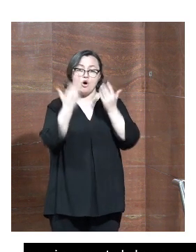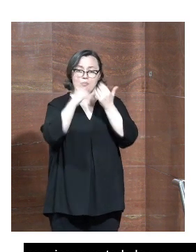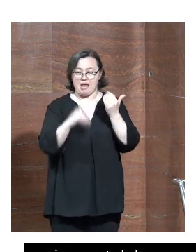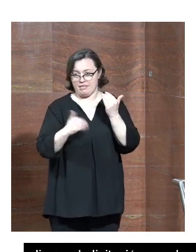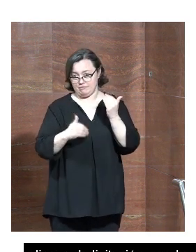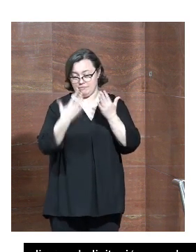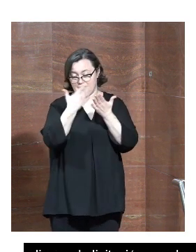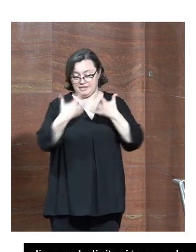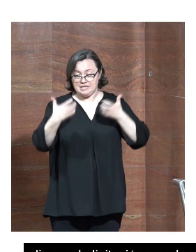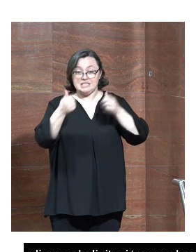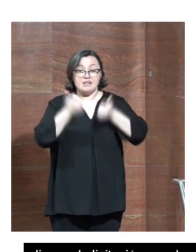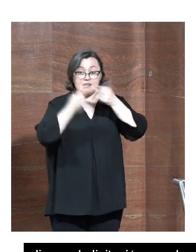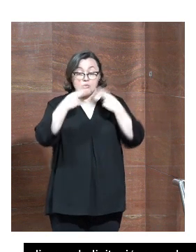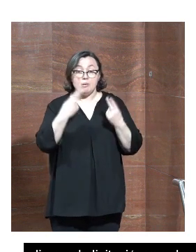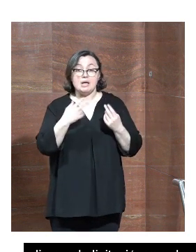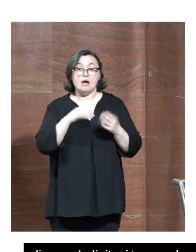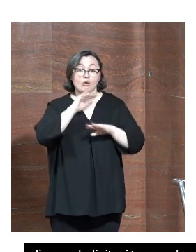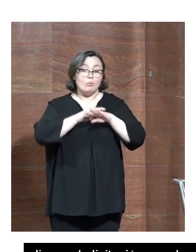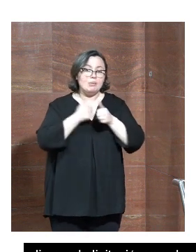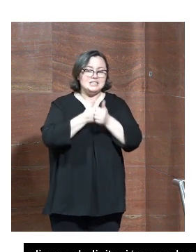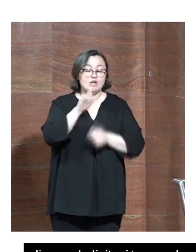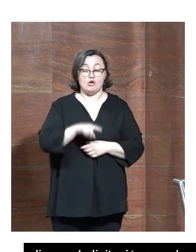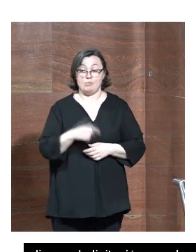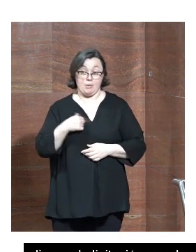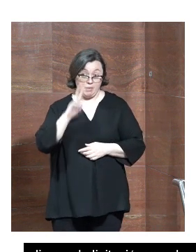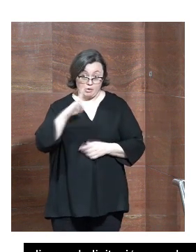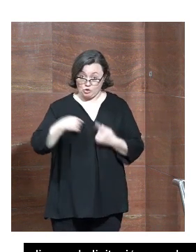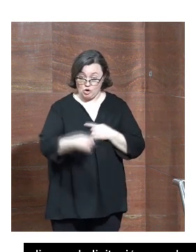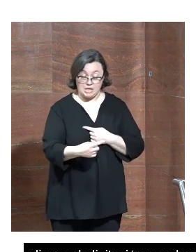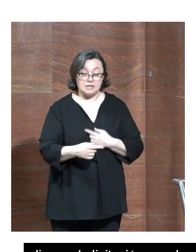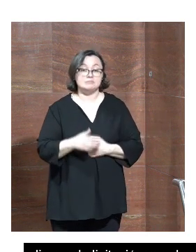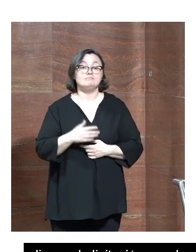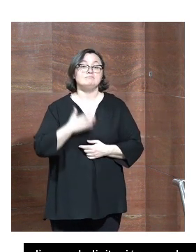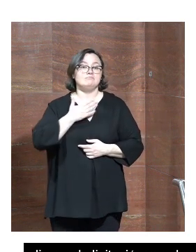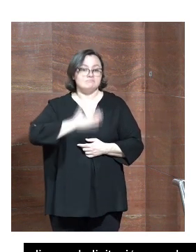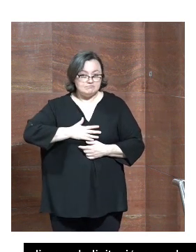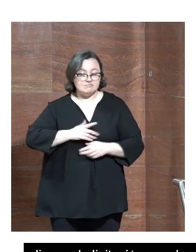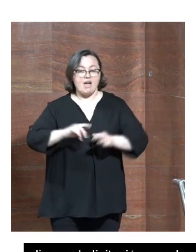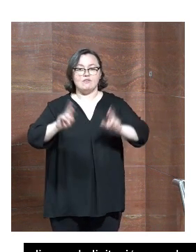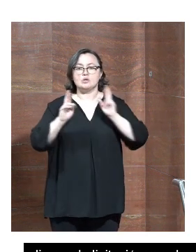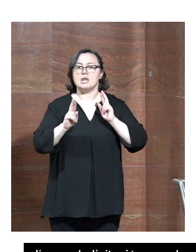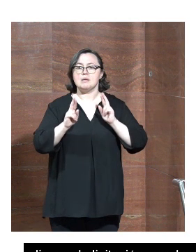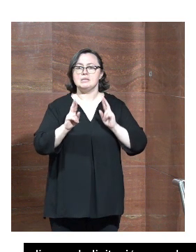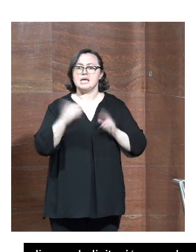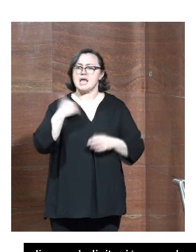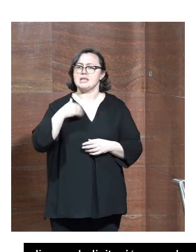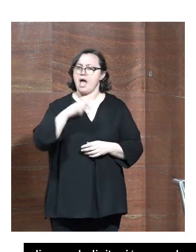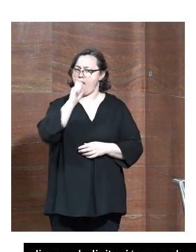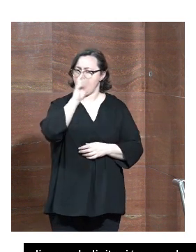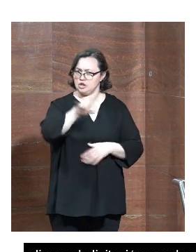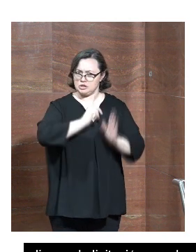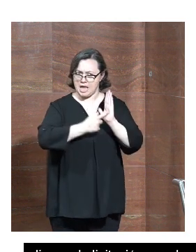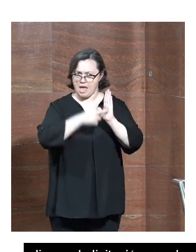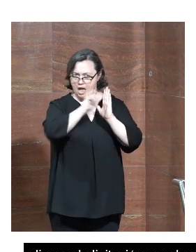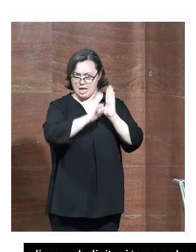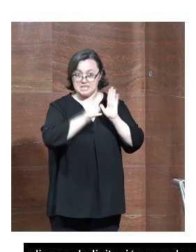de licitación? Porque eso también lo estamos viendo todos los días. Y afortunadamente esto ya lleva muchos años, con